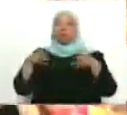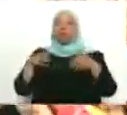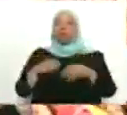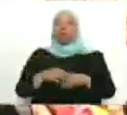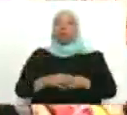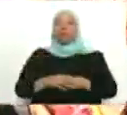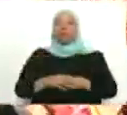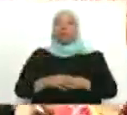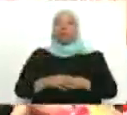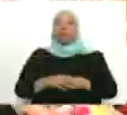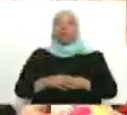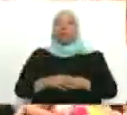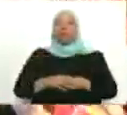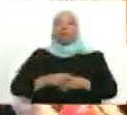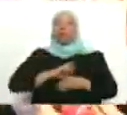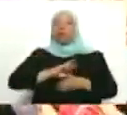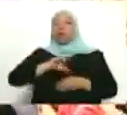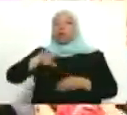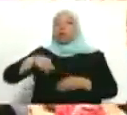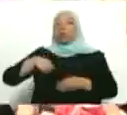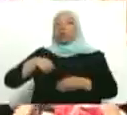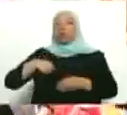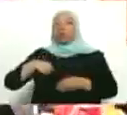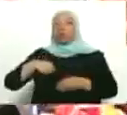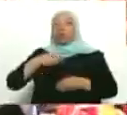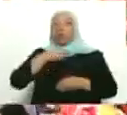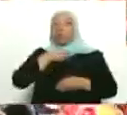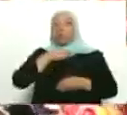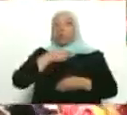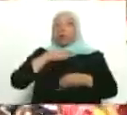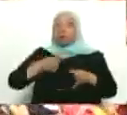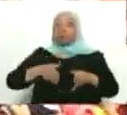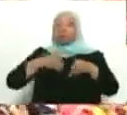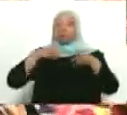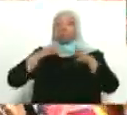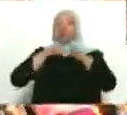¡Nosotros! ¡Nosotros! ¡Un abrazo, hermanos y hermanas, para todos y todas!